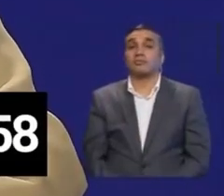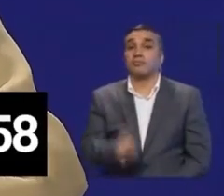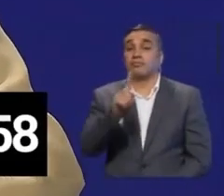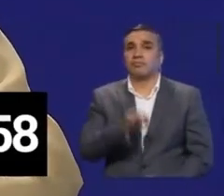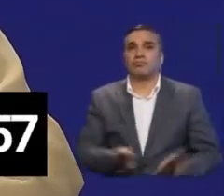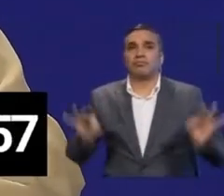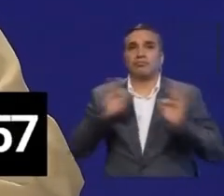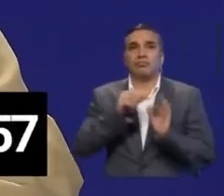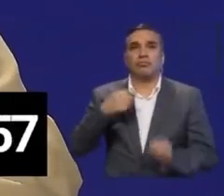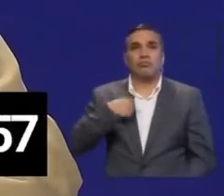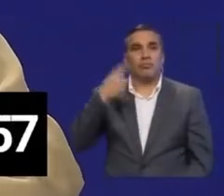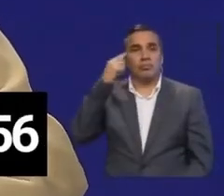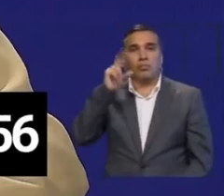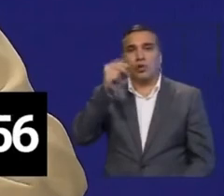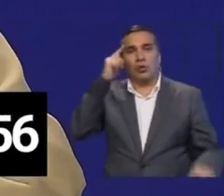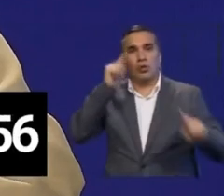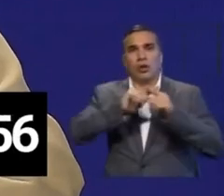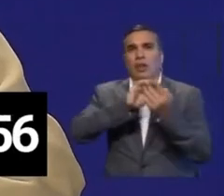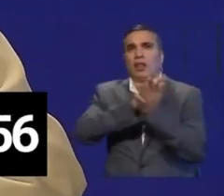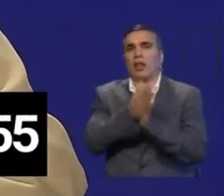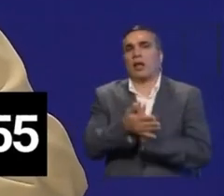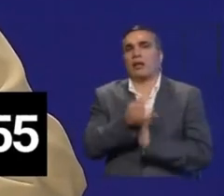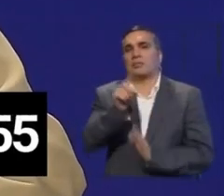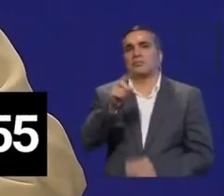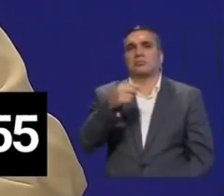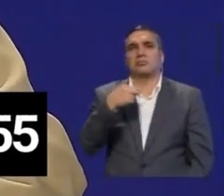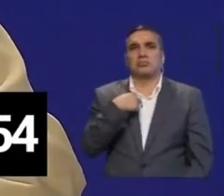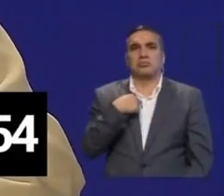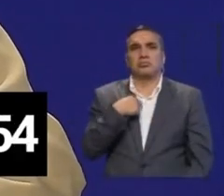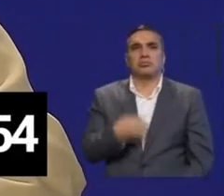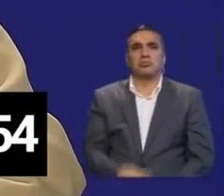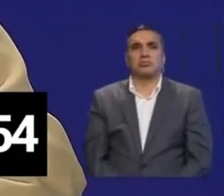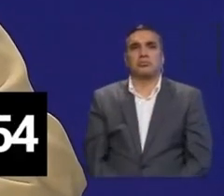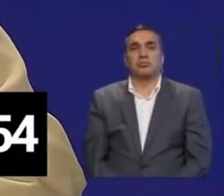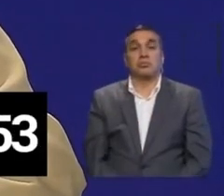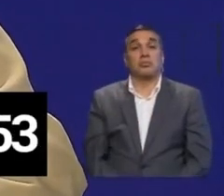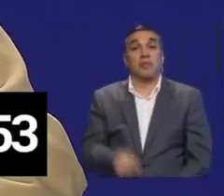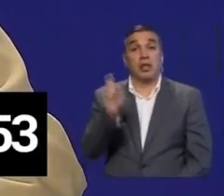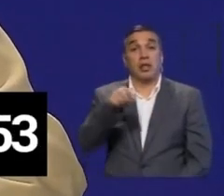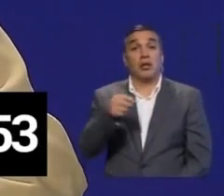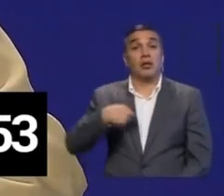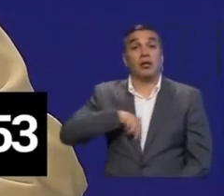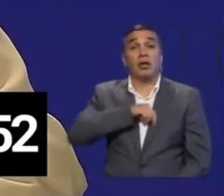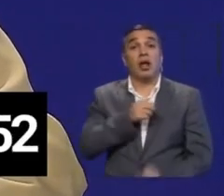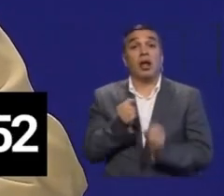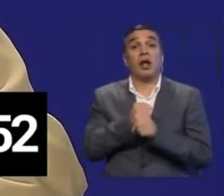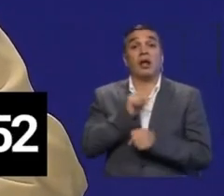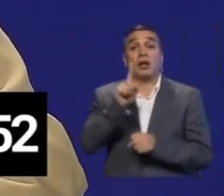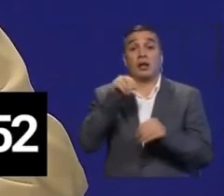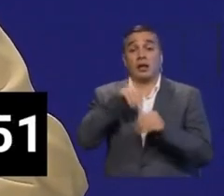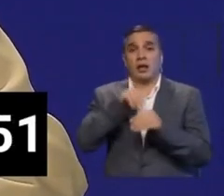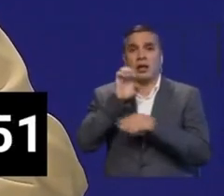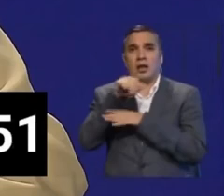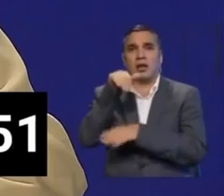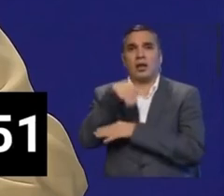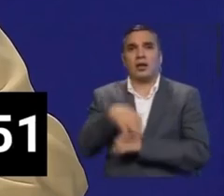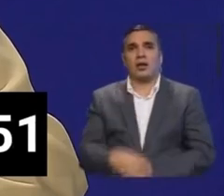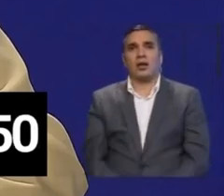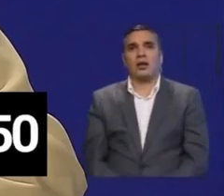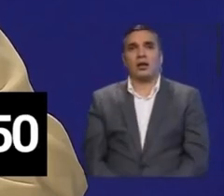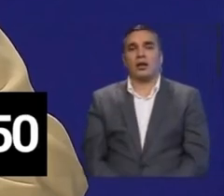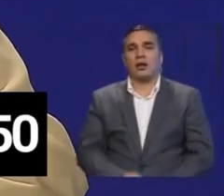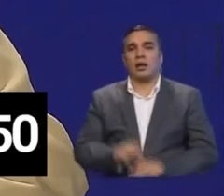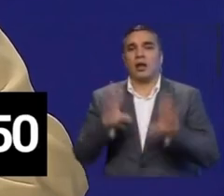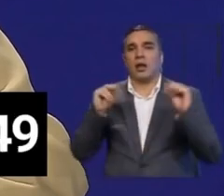Básicamente yo pienso que no coincido con ninguno, ¿no? Yo creo que lo que debemos nosotros hacer en este país, dejar de